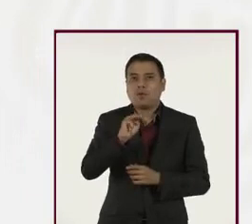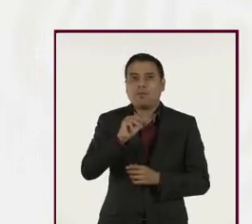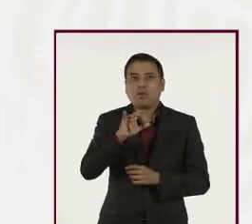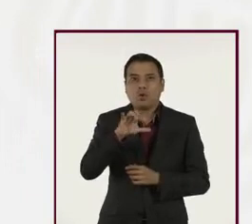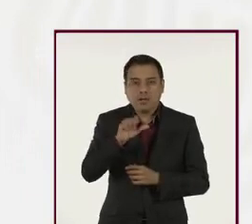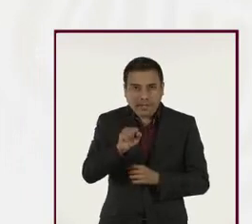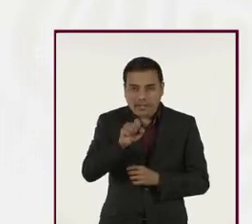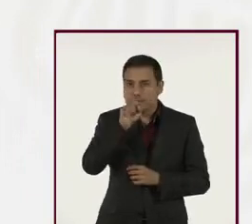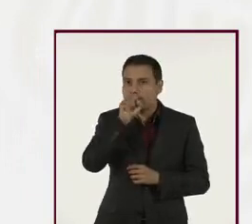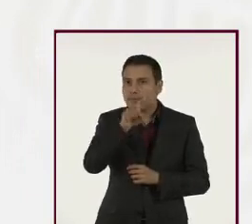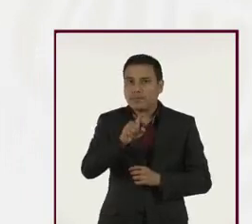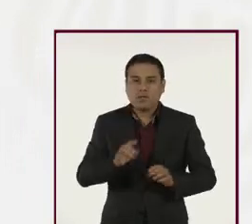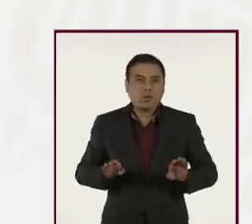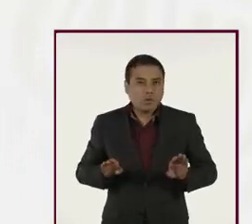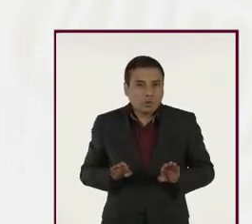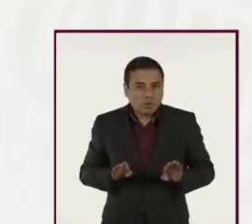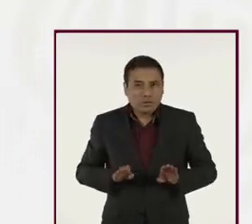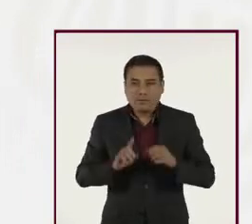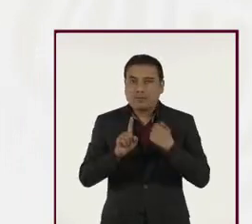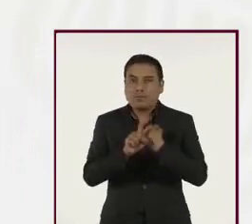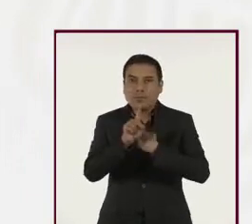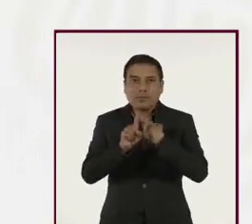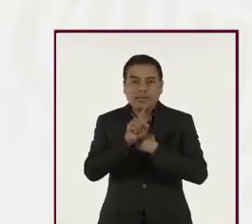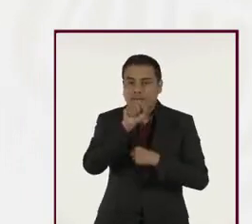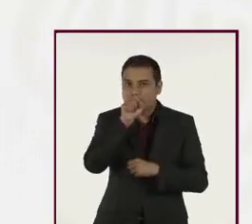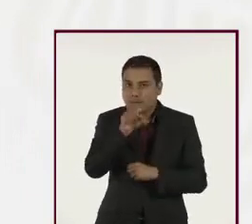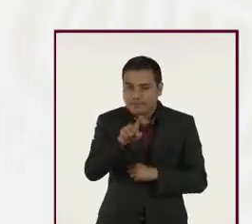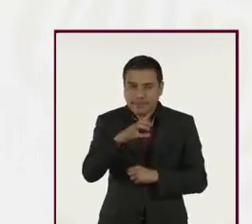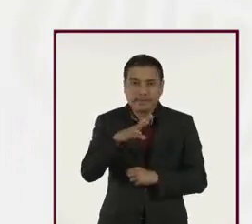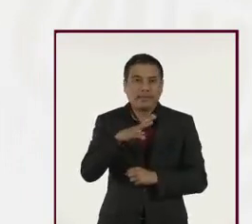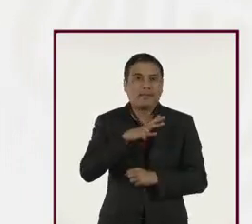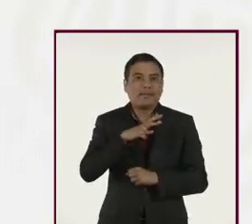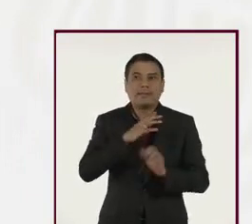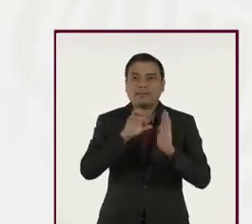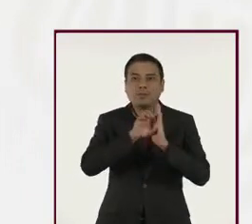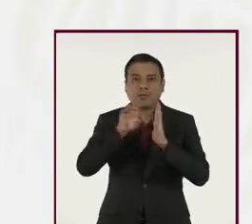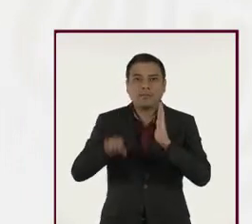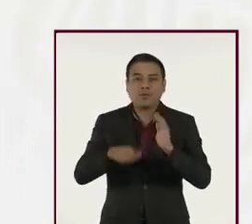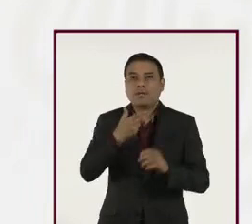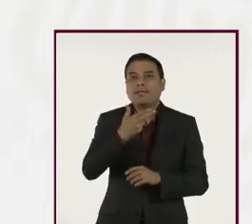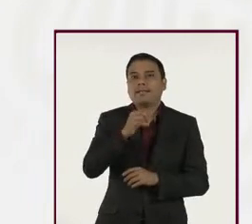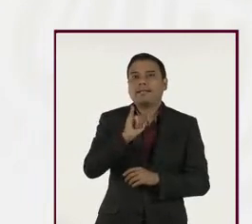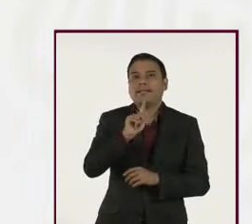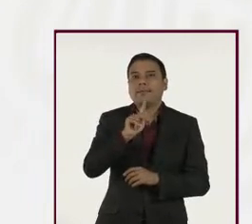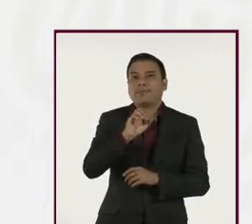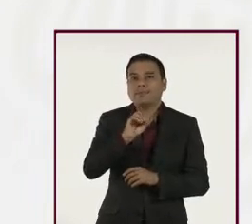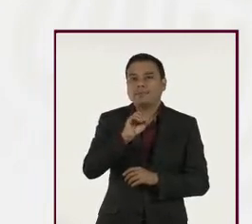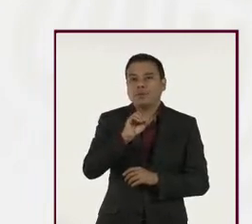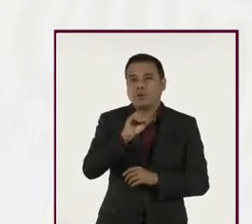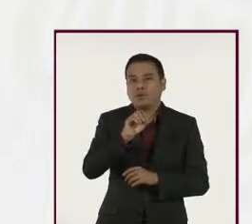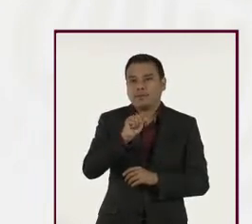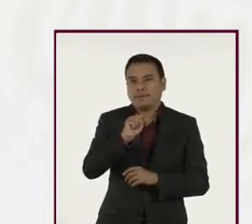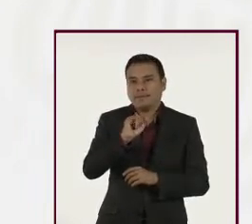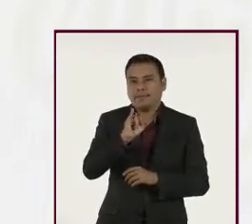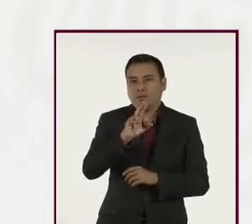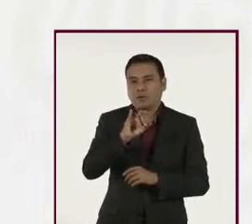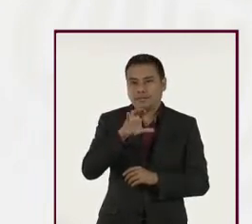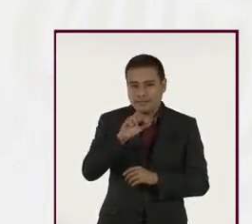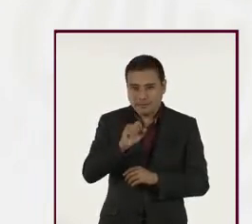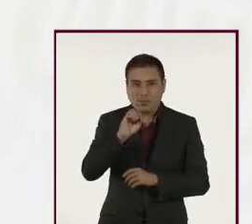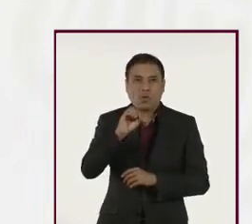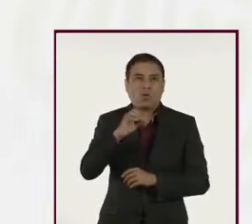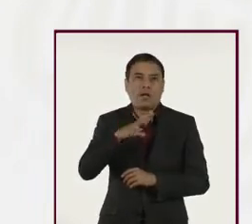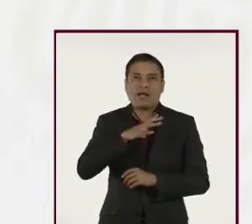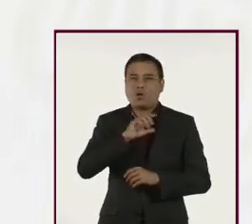la presentación de algunos padecimientos como son el hipotiroidismo o algunas disfunciones